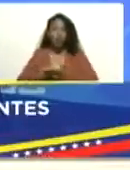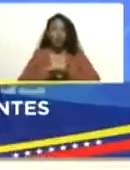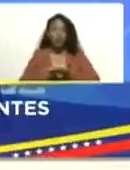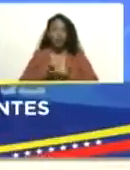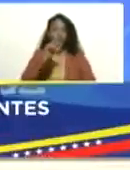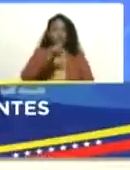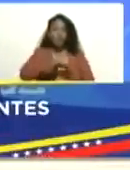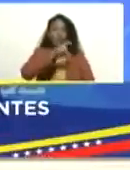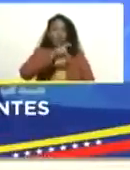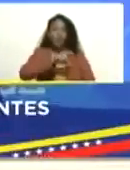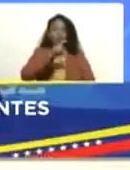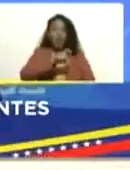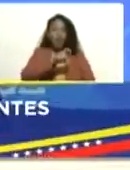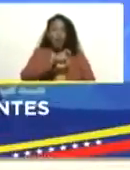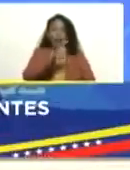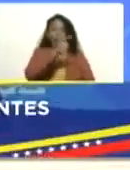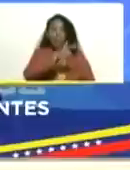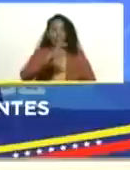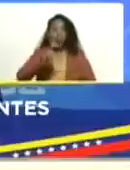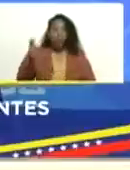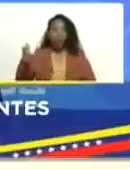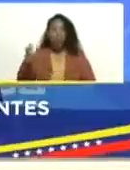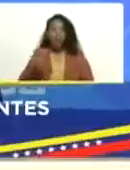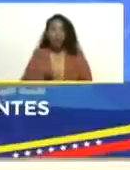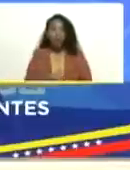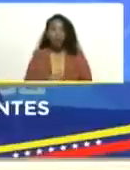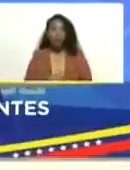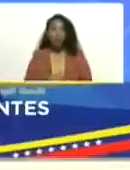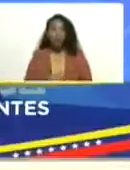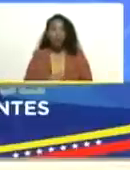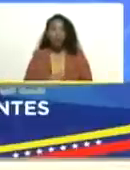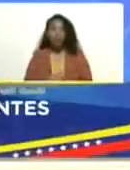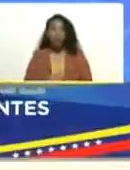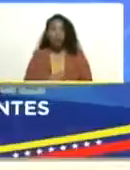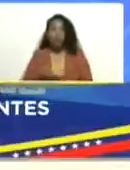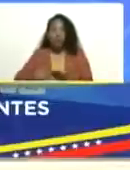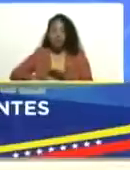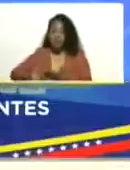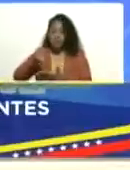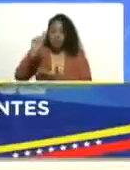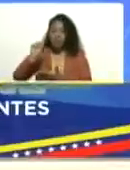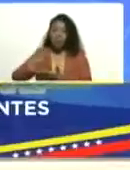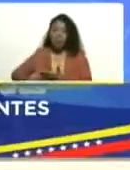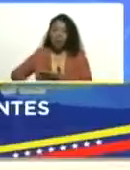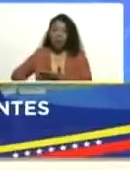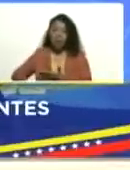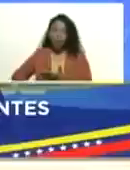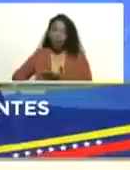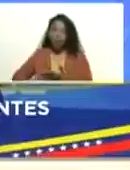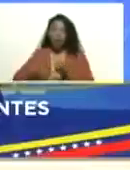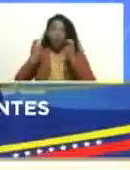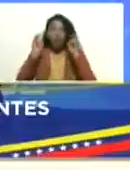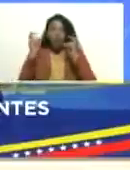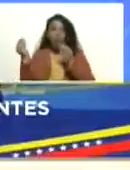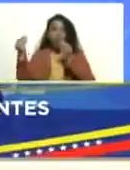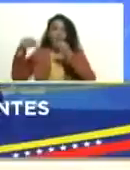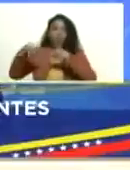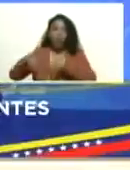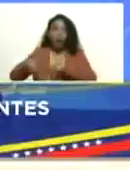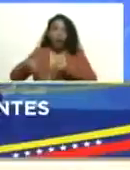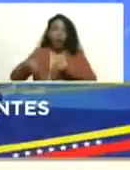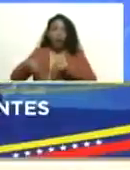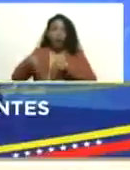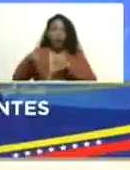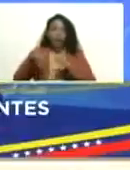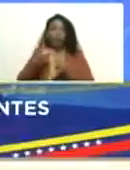necesaria a los retos de la salud. Hemos firmado importantes acuerdos en materia de cultura